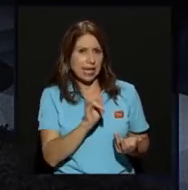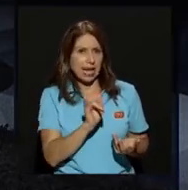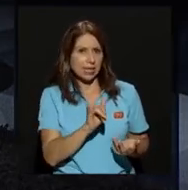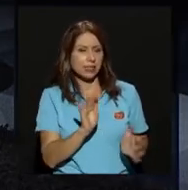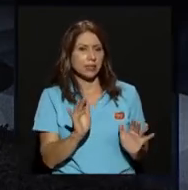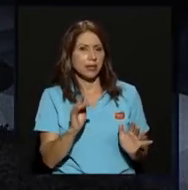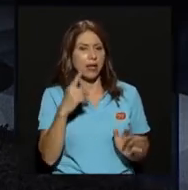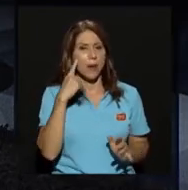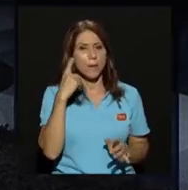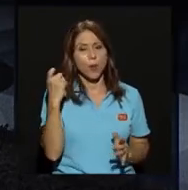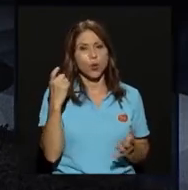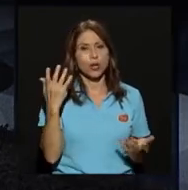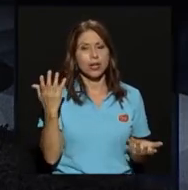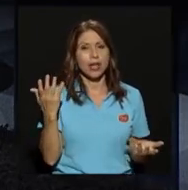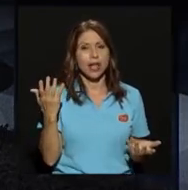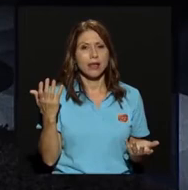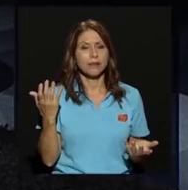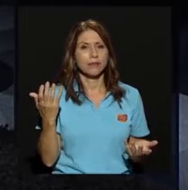sí